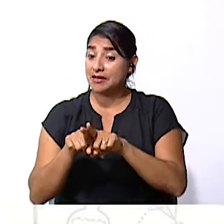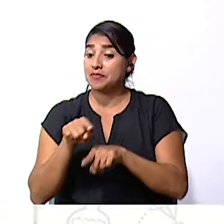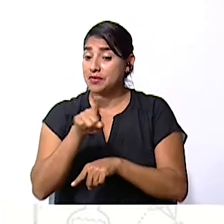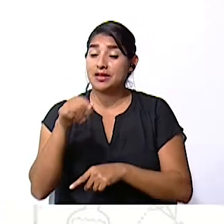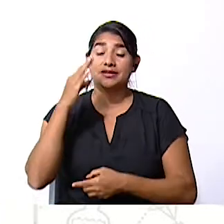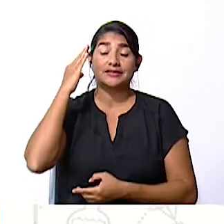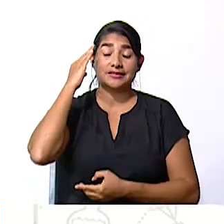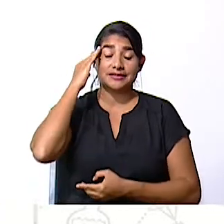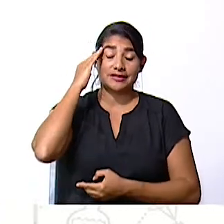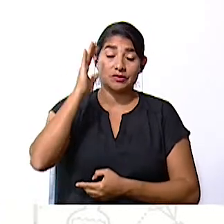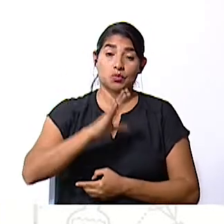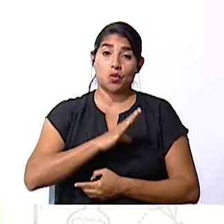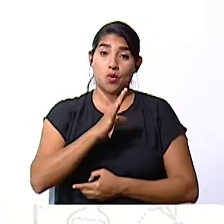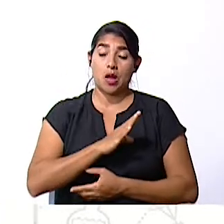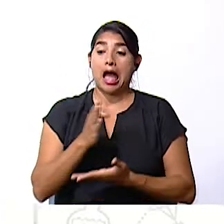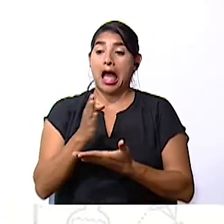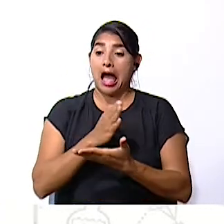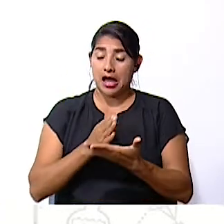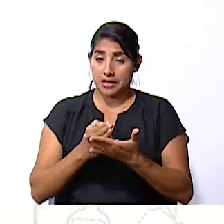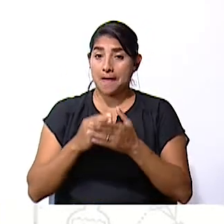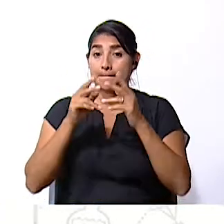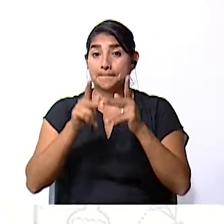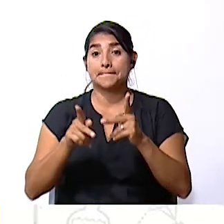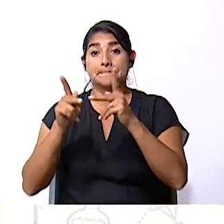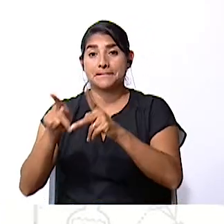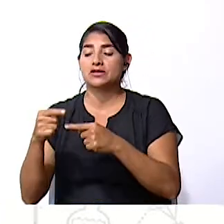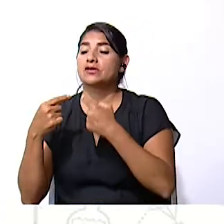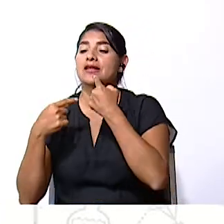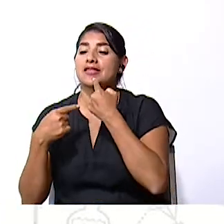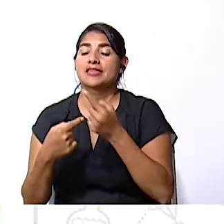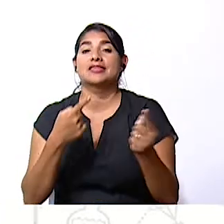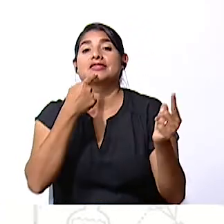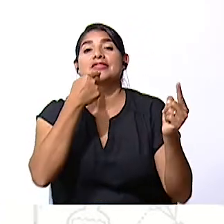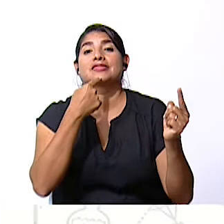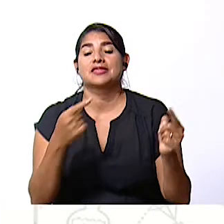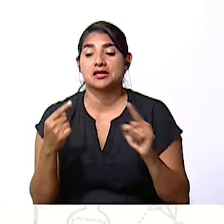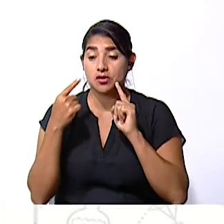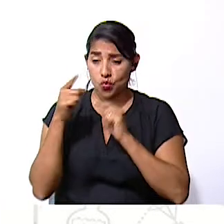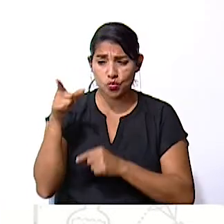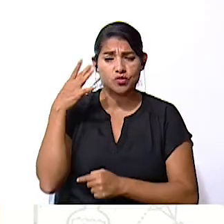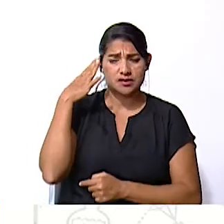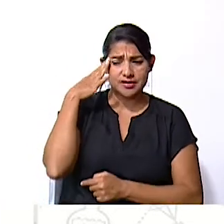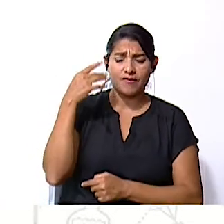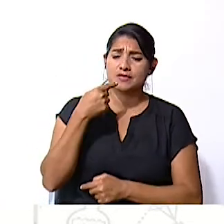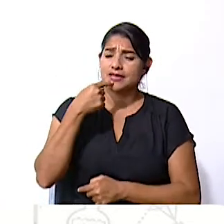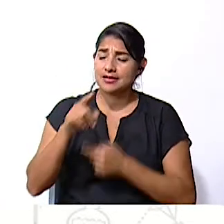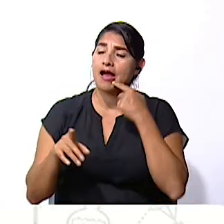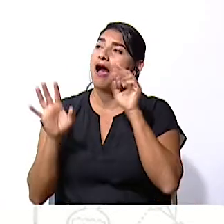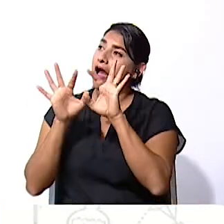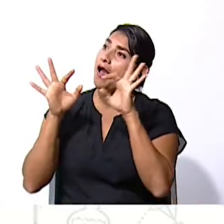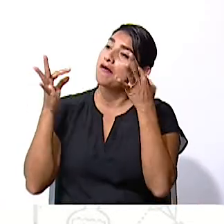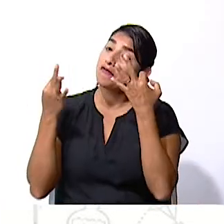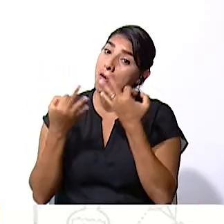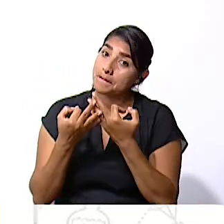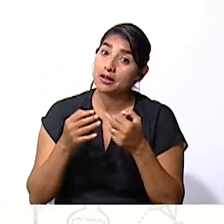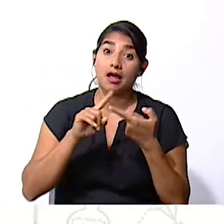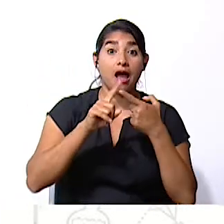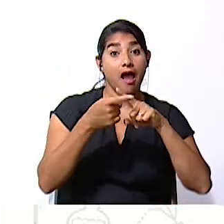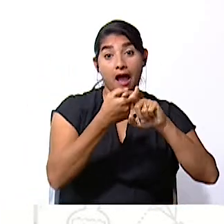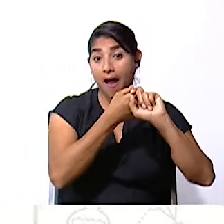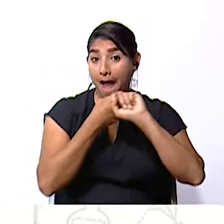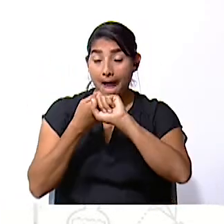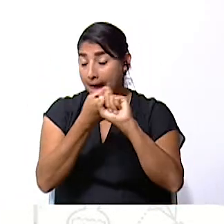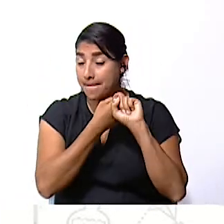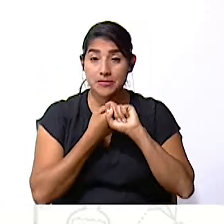esas cualidades porque incluso nos contaba que se las hacían saber sus familiares, sus